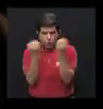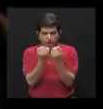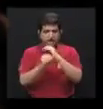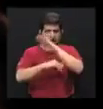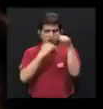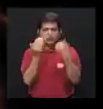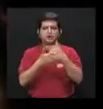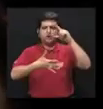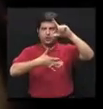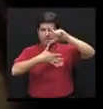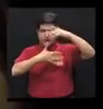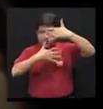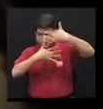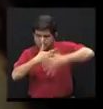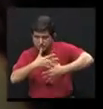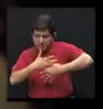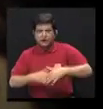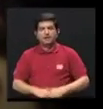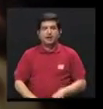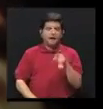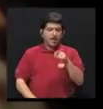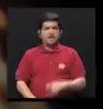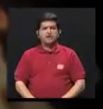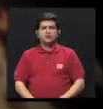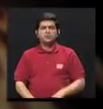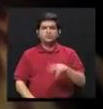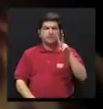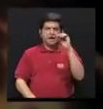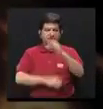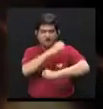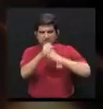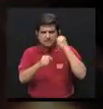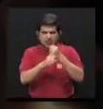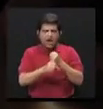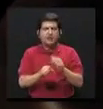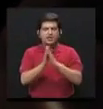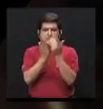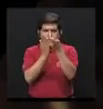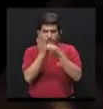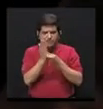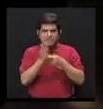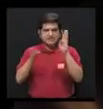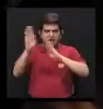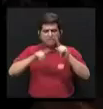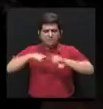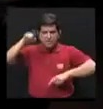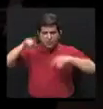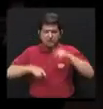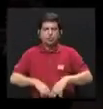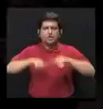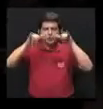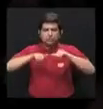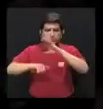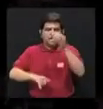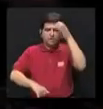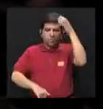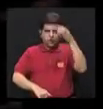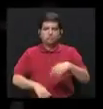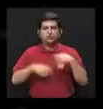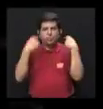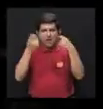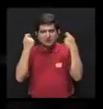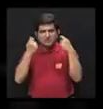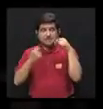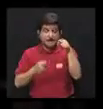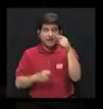Latina, celebrando el 20 aniversario de la revista Biodiversidad, Sustento y Culturas. Y en ese marco, hoy